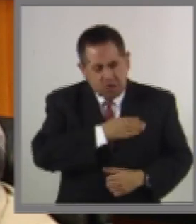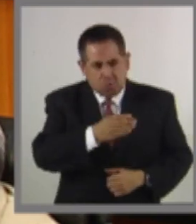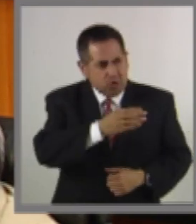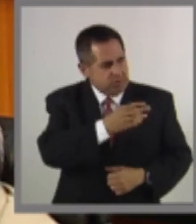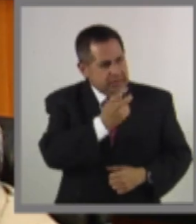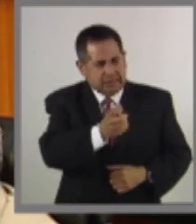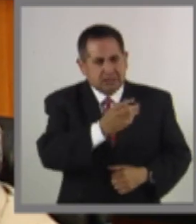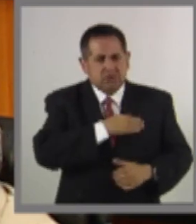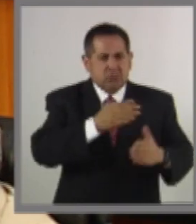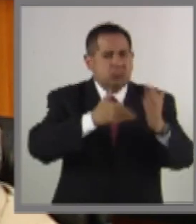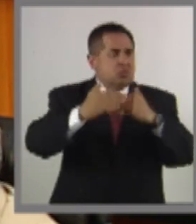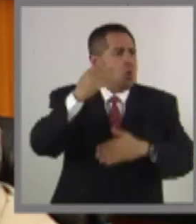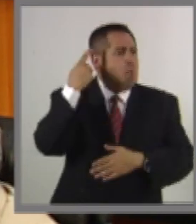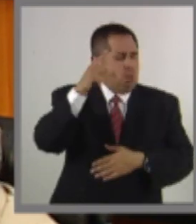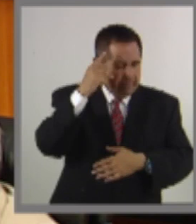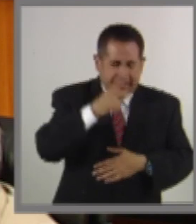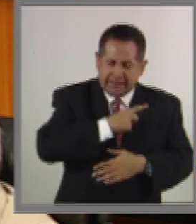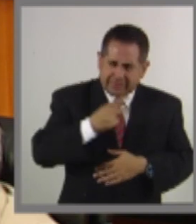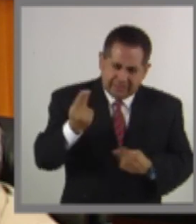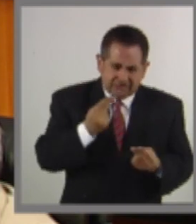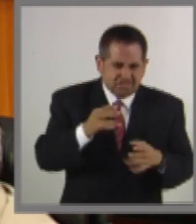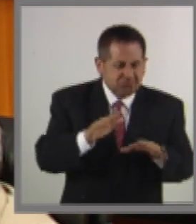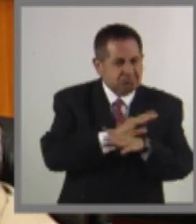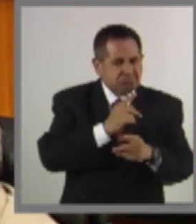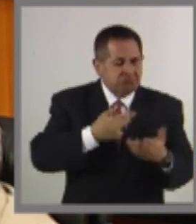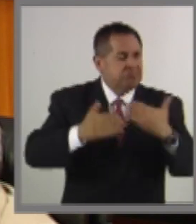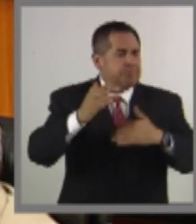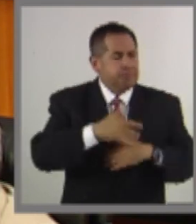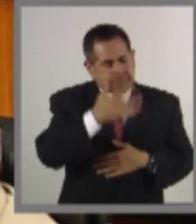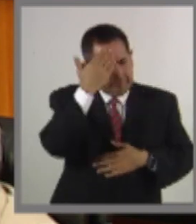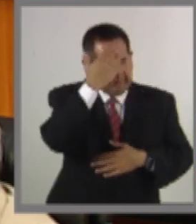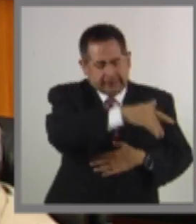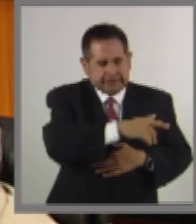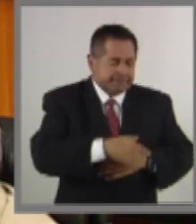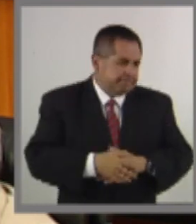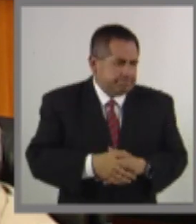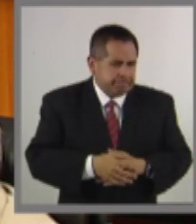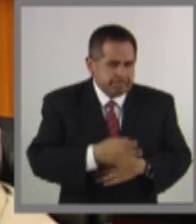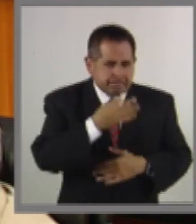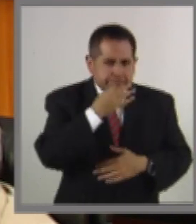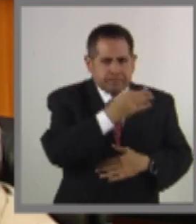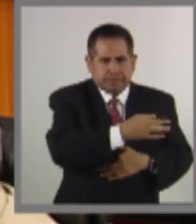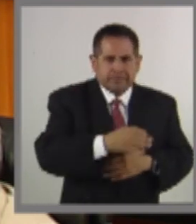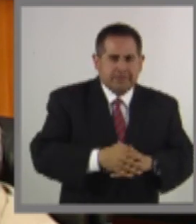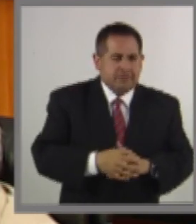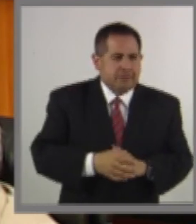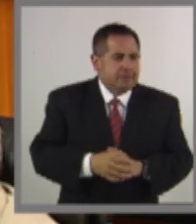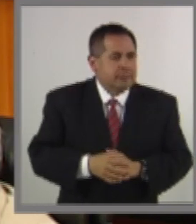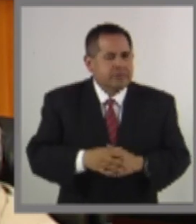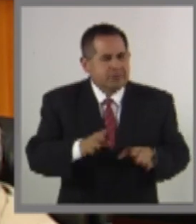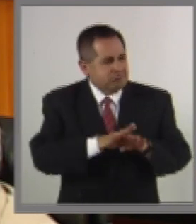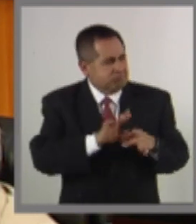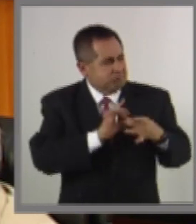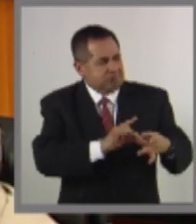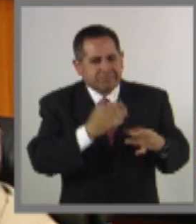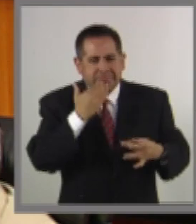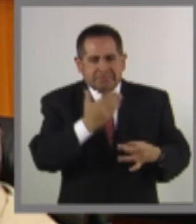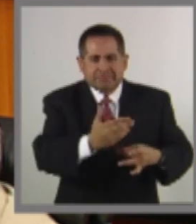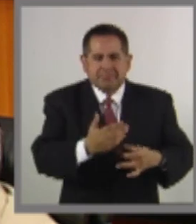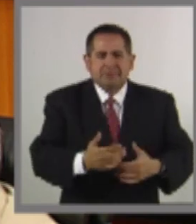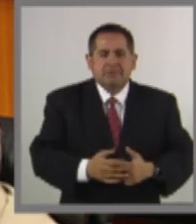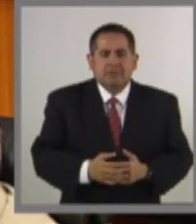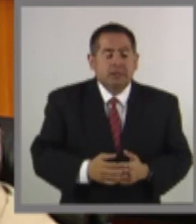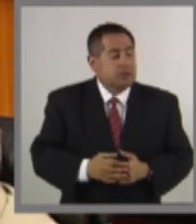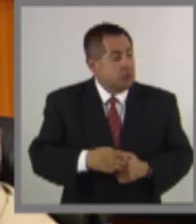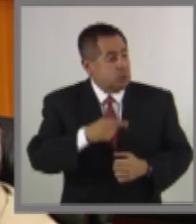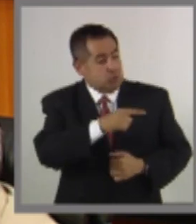sea, porque Puebla se lo merece. Y ya sabes, nosotros nos seguiremos viendo, porque